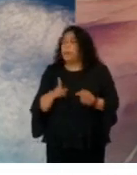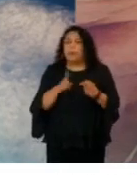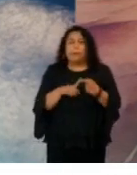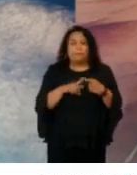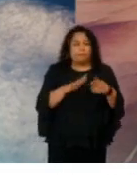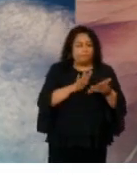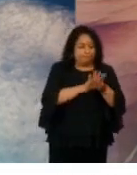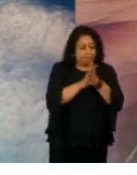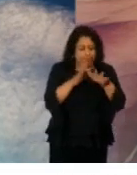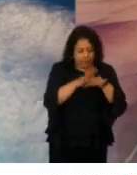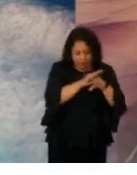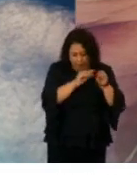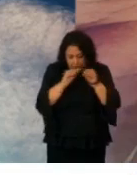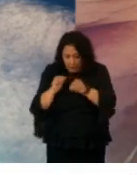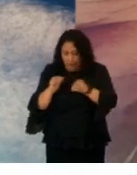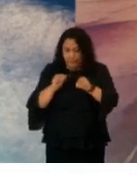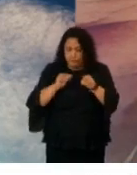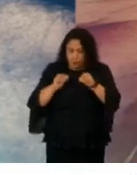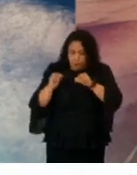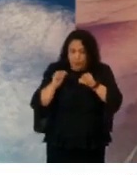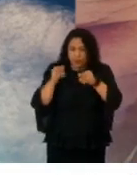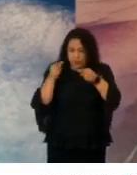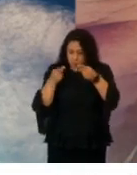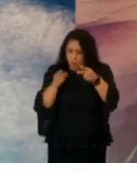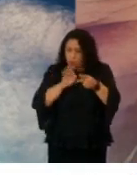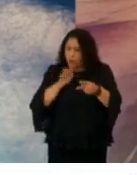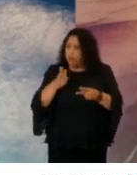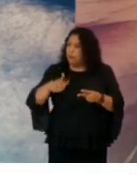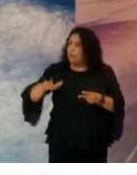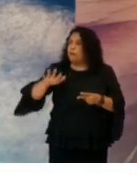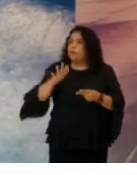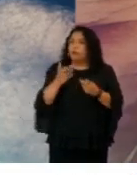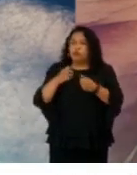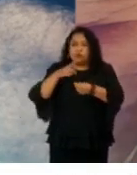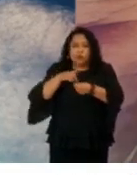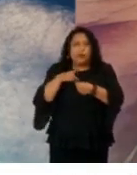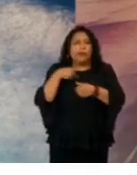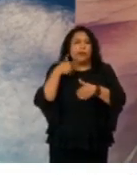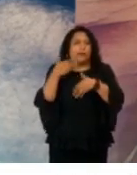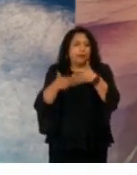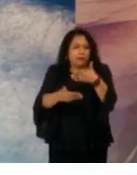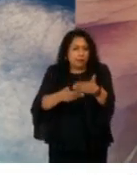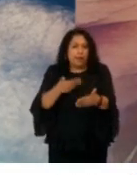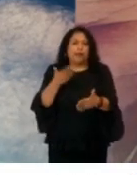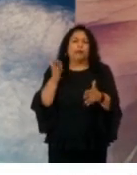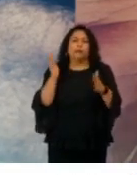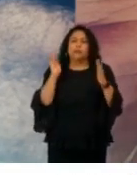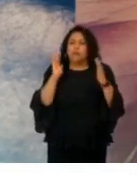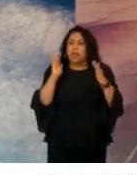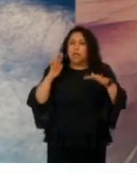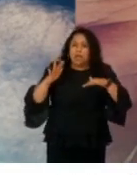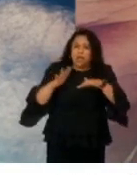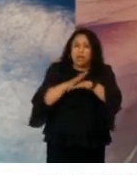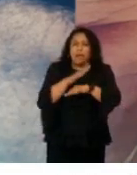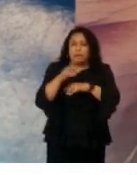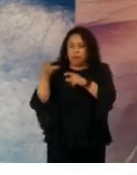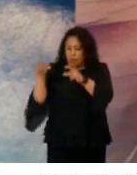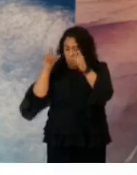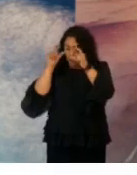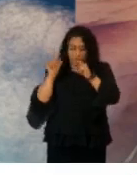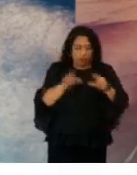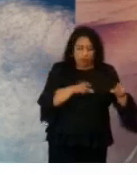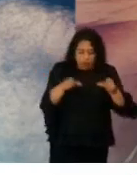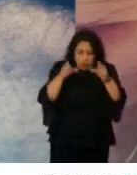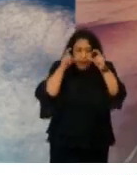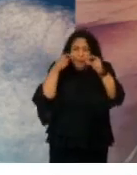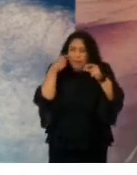lo que van permitiendo es de manera puntuada hacer que las sociedades avancen, caminen, cambien sus lentes para